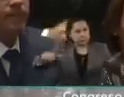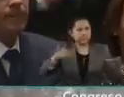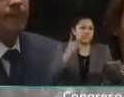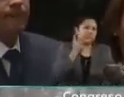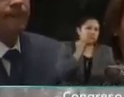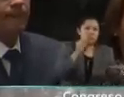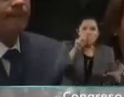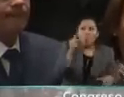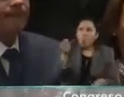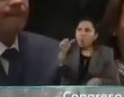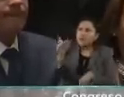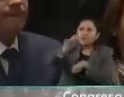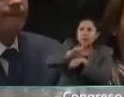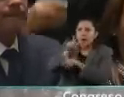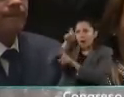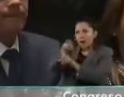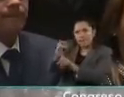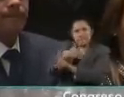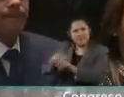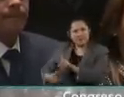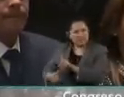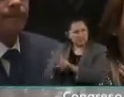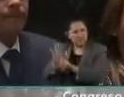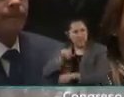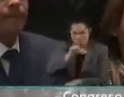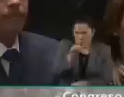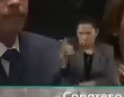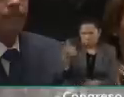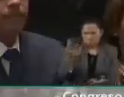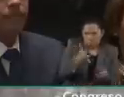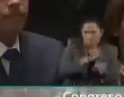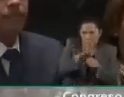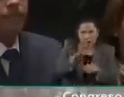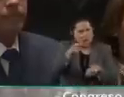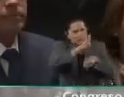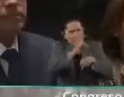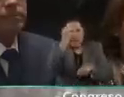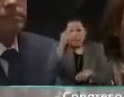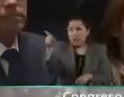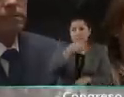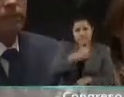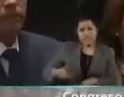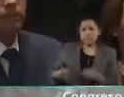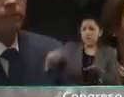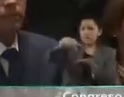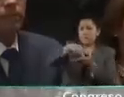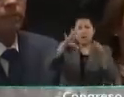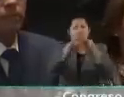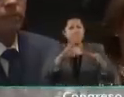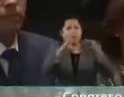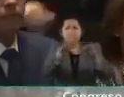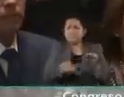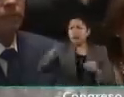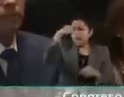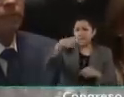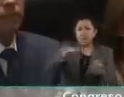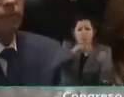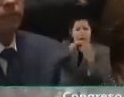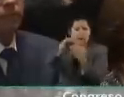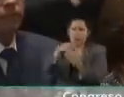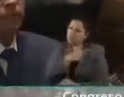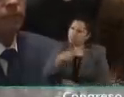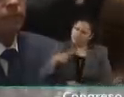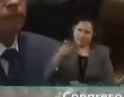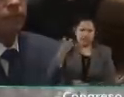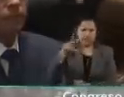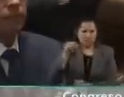jamás otro día donde el gobierno se dedicara a mentir propagandísticamente y a engañar al pueblo de México. Esta es otra promesa y otro